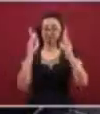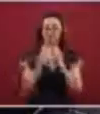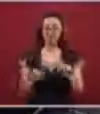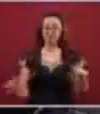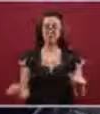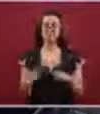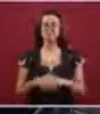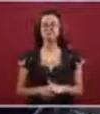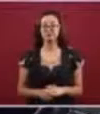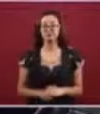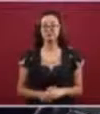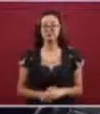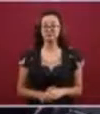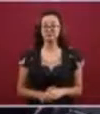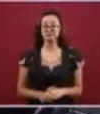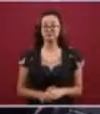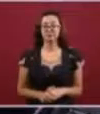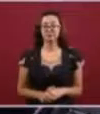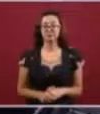paz. Nada más.